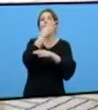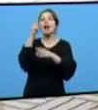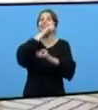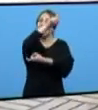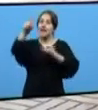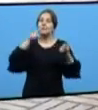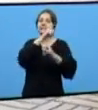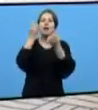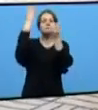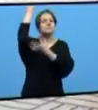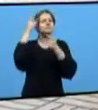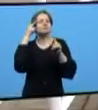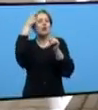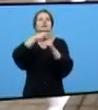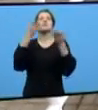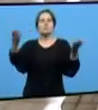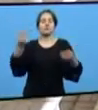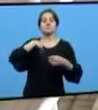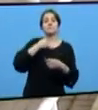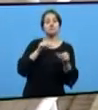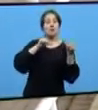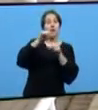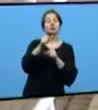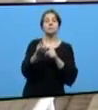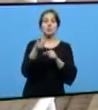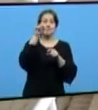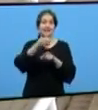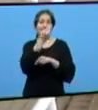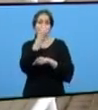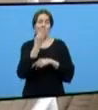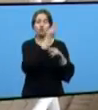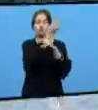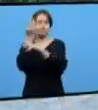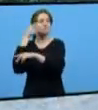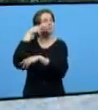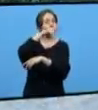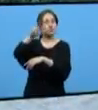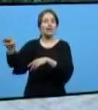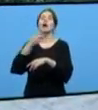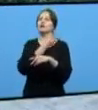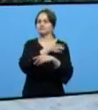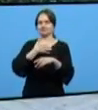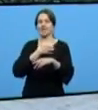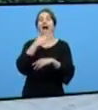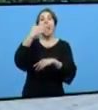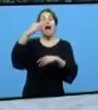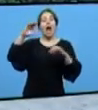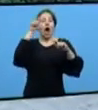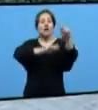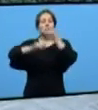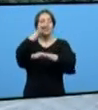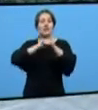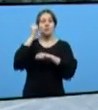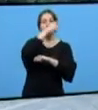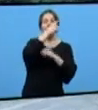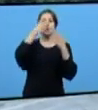aniversario da asociación. As actividades arrincarán o próximo mes de maio cunha exposición do Museo Provincial sobre a Historia da Entidade. Auxilia leva traballando dende